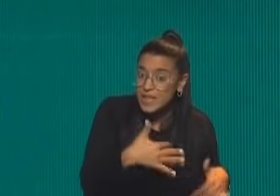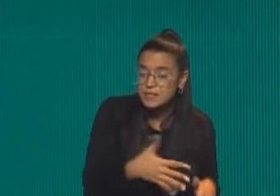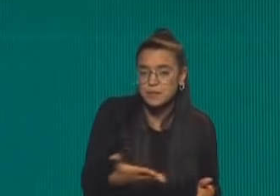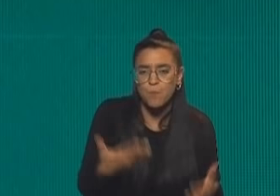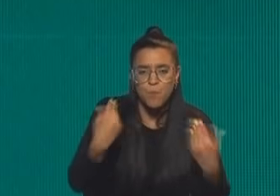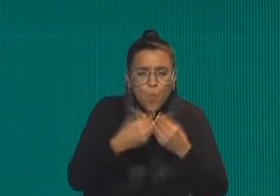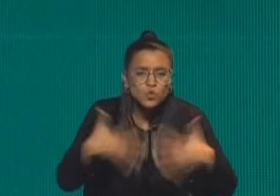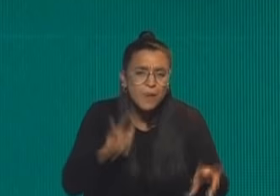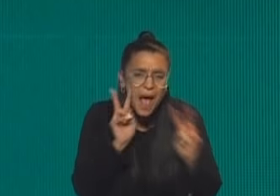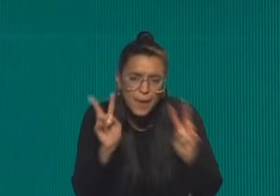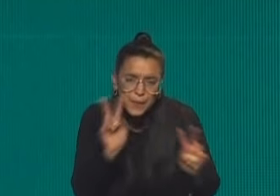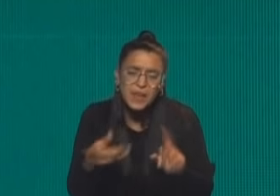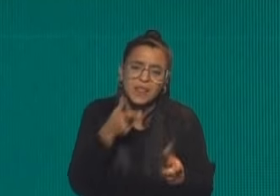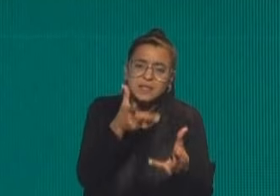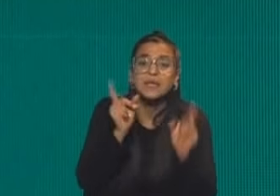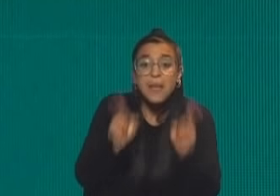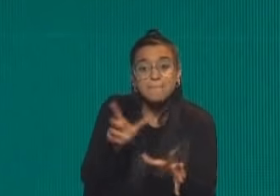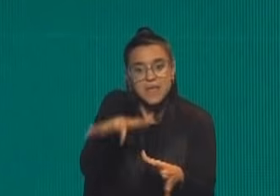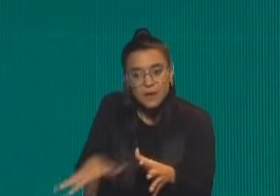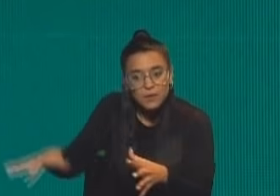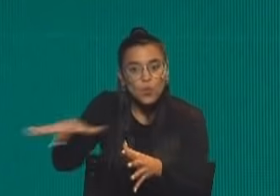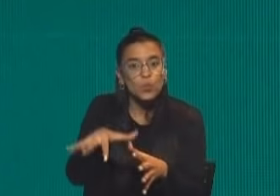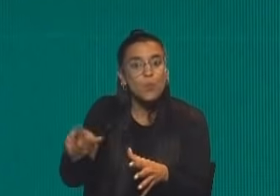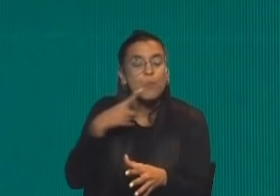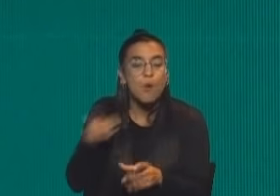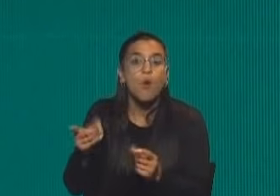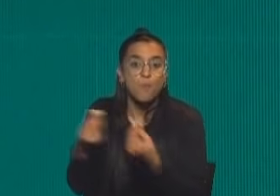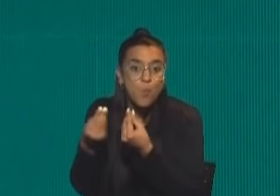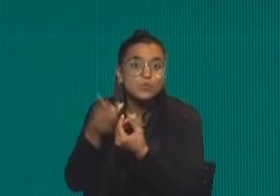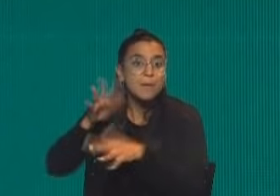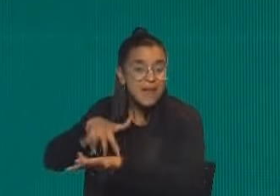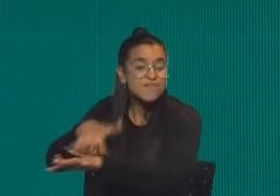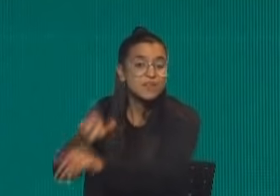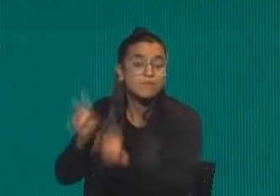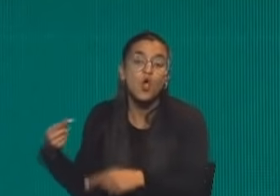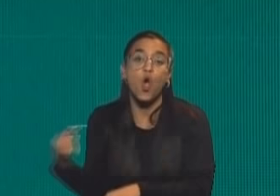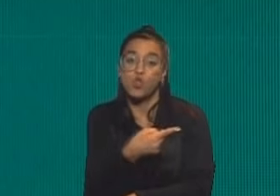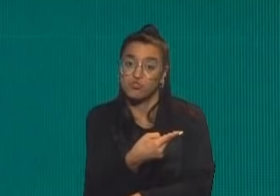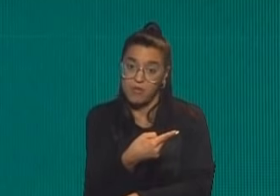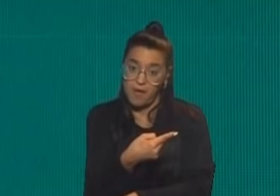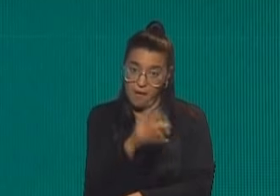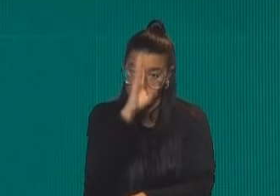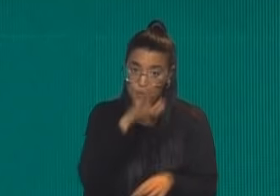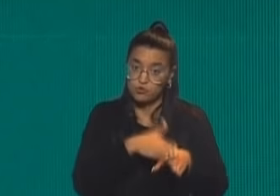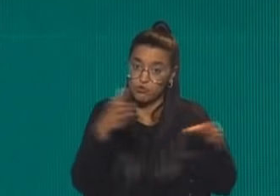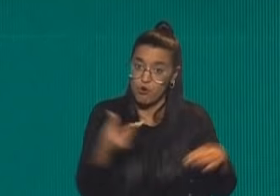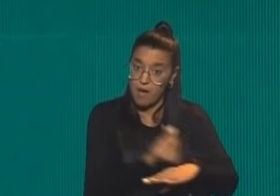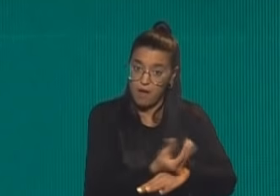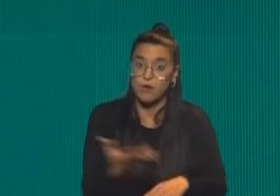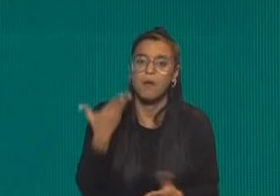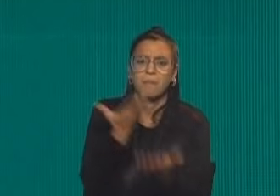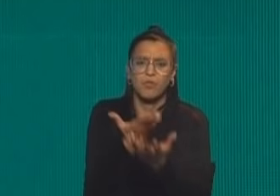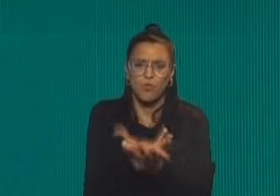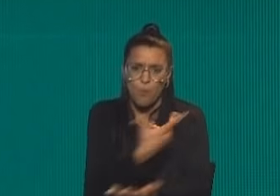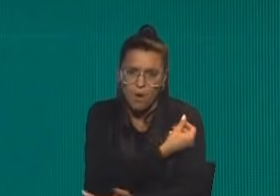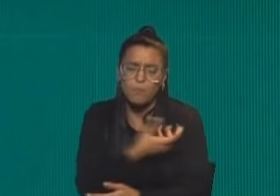para observar y decir, pero por otro lado también se dieron manifestaciones en contra de la gestión de Bolsonaro, pidiendo